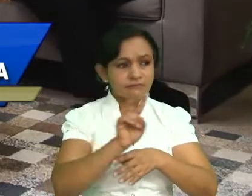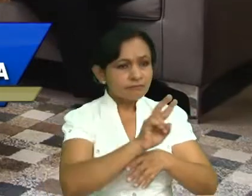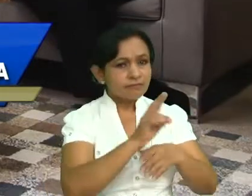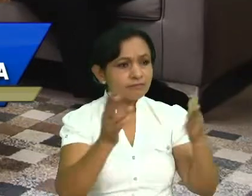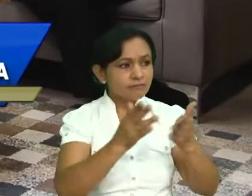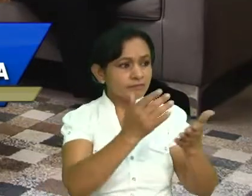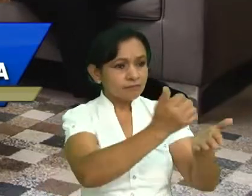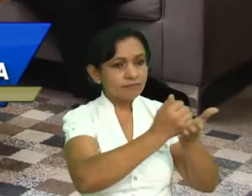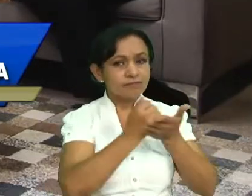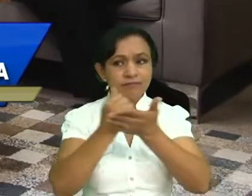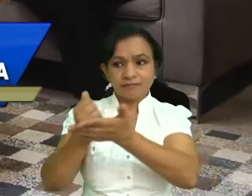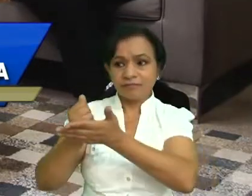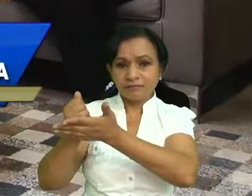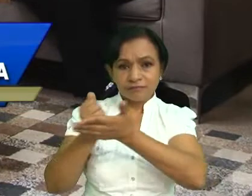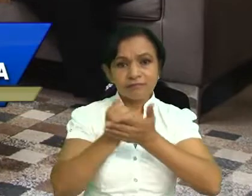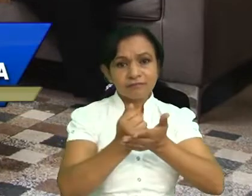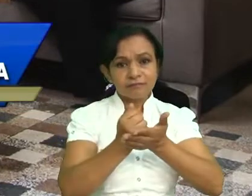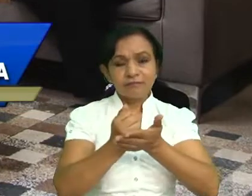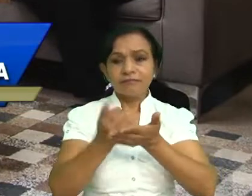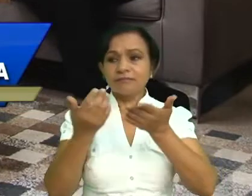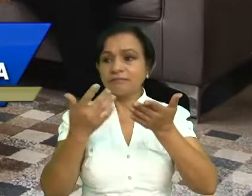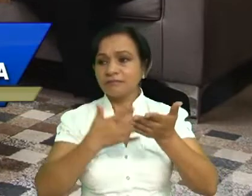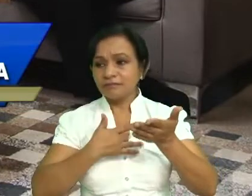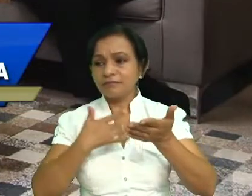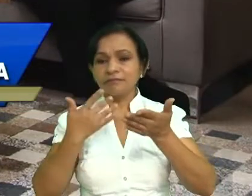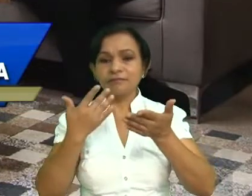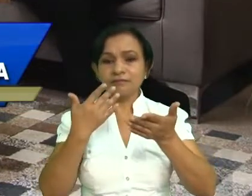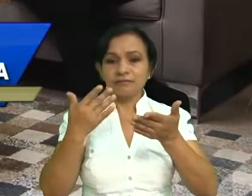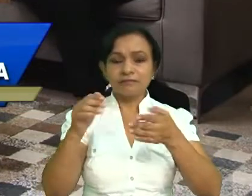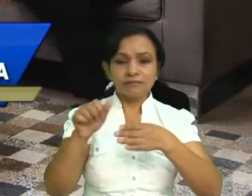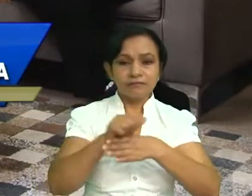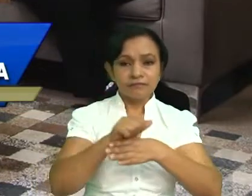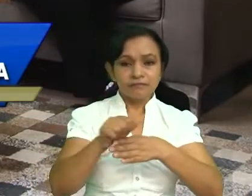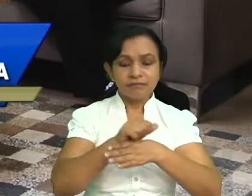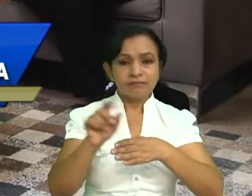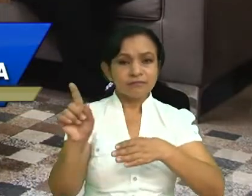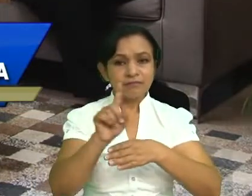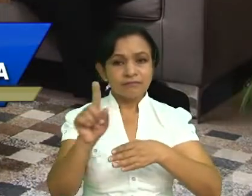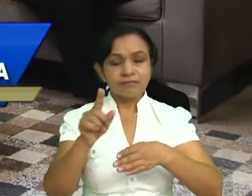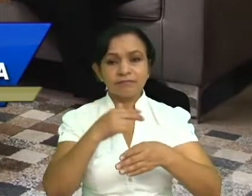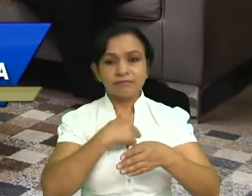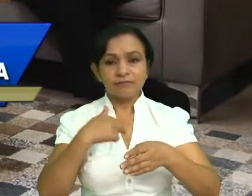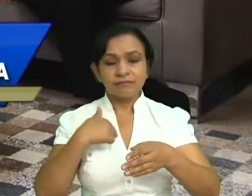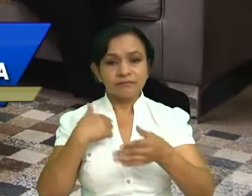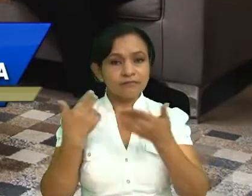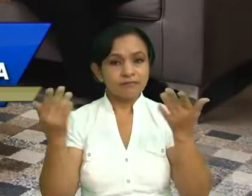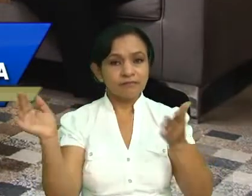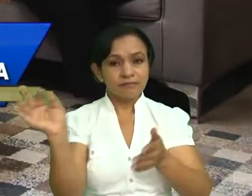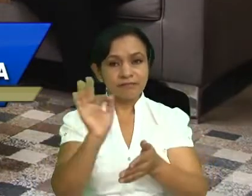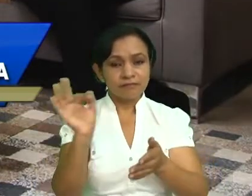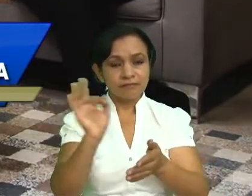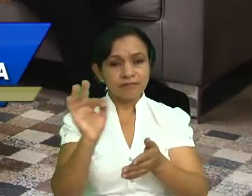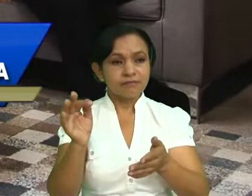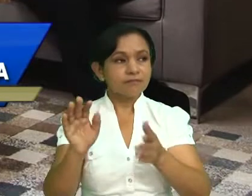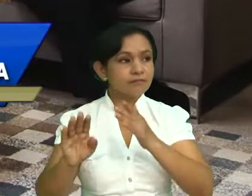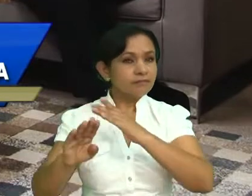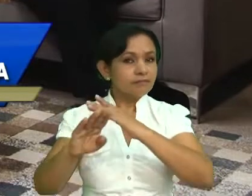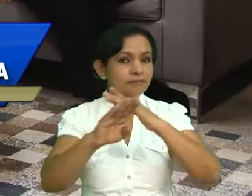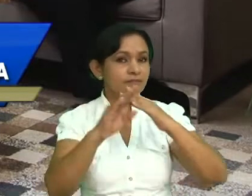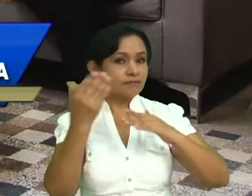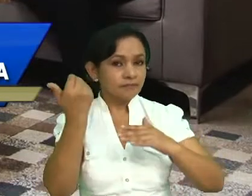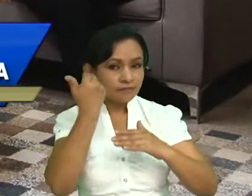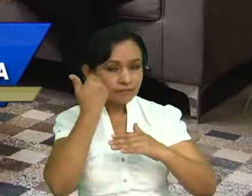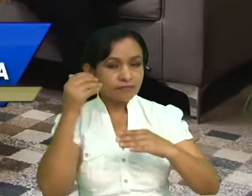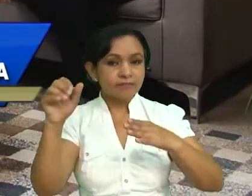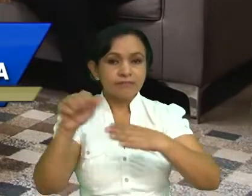necesaria convergencia entre el hábito y la práctica. Es decir, no basta solamente con saber que de esa manera prevenimos enfermedades, sino que llevarlo